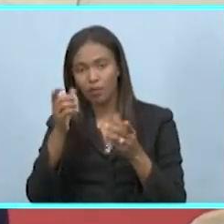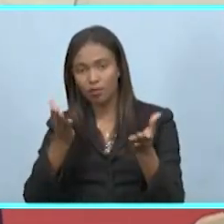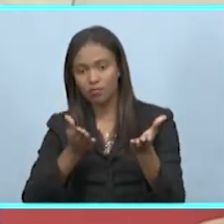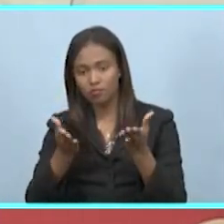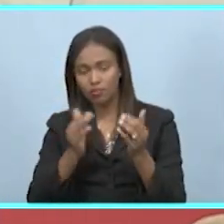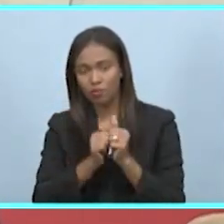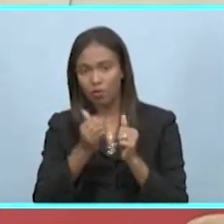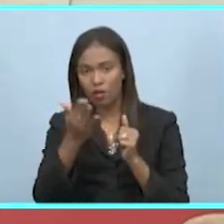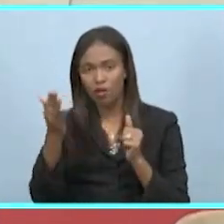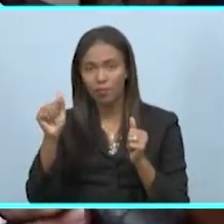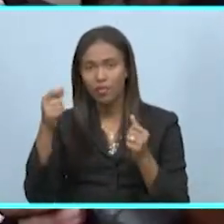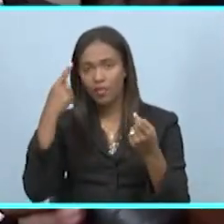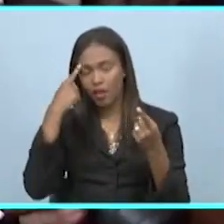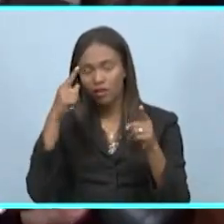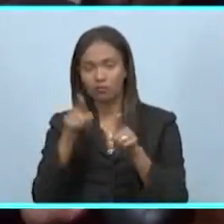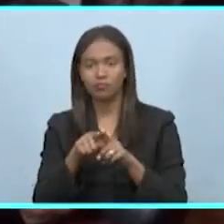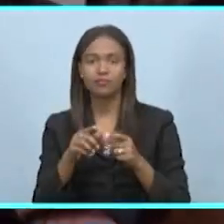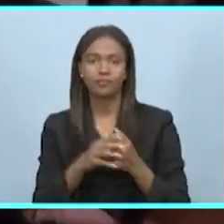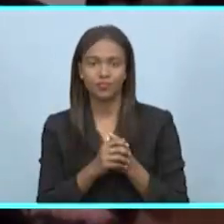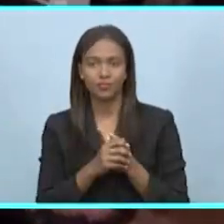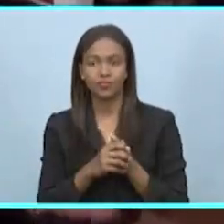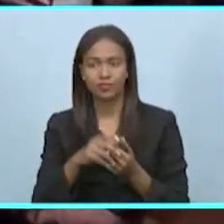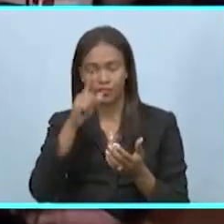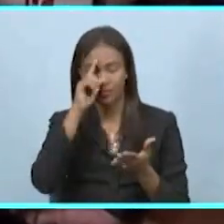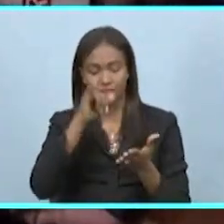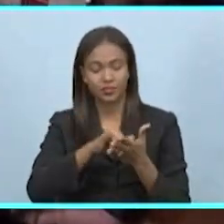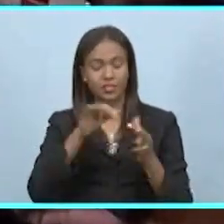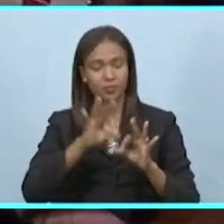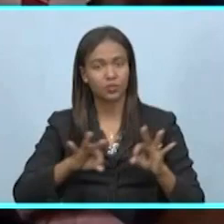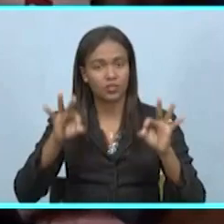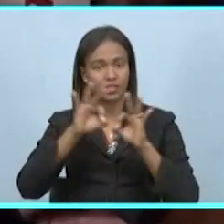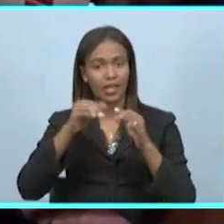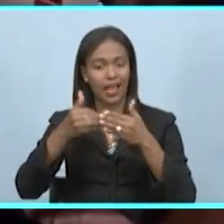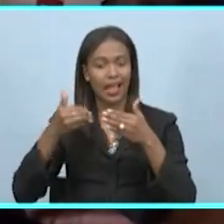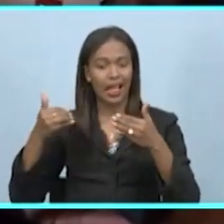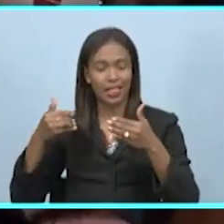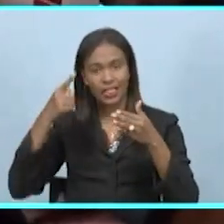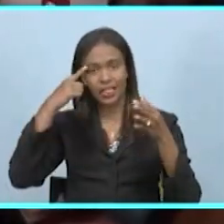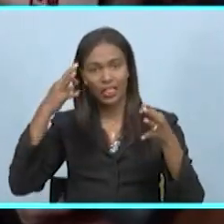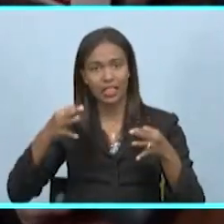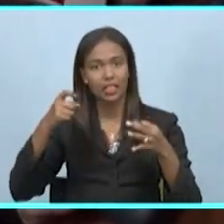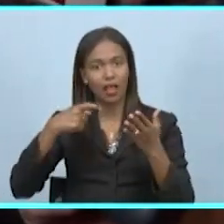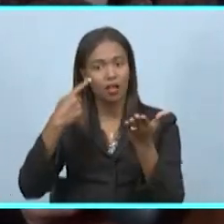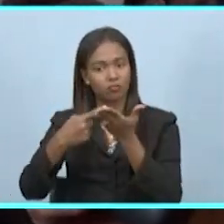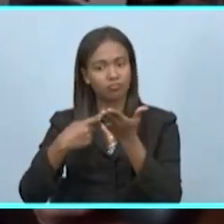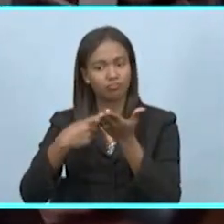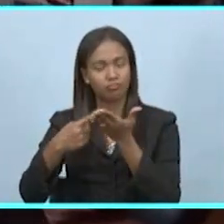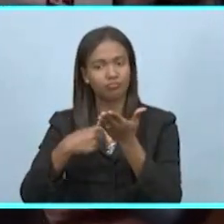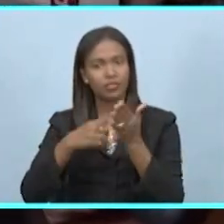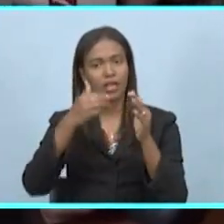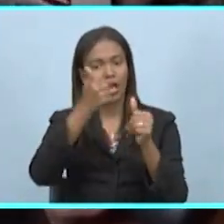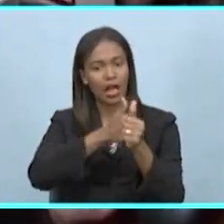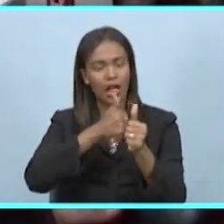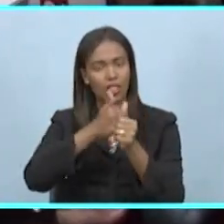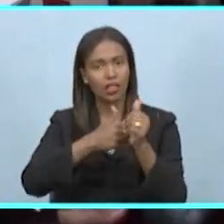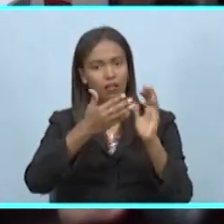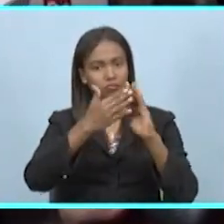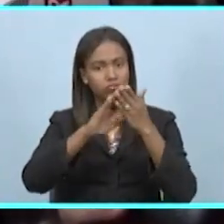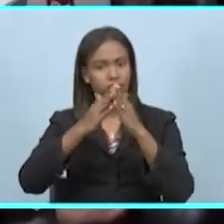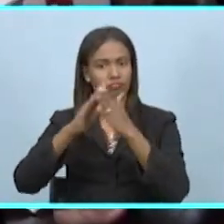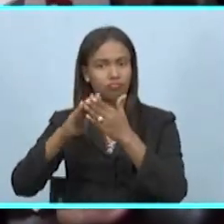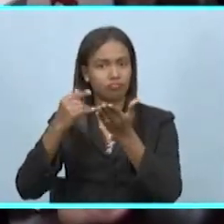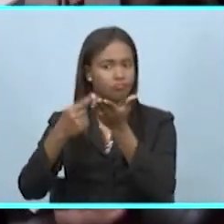ellos y se llegue a un consenso. Por eso que es importante dialogarlo y hacerlo en cada comunidad, dialogando